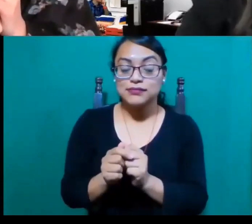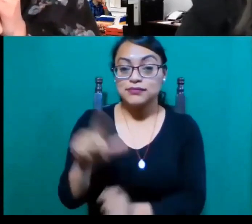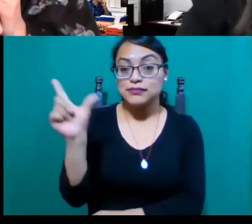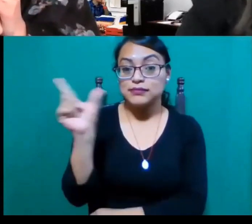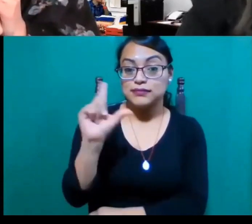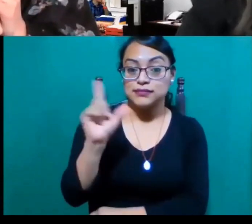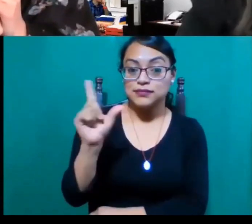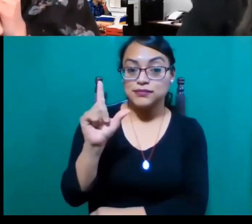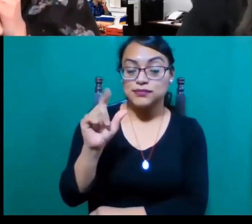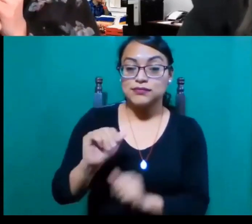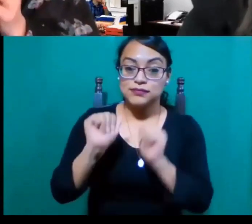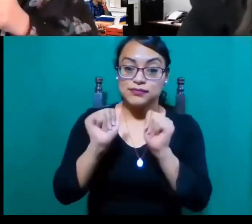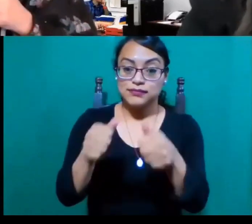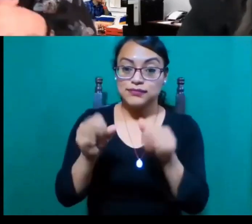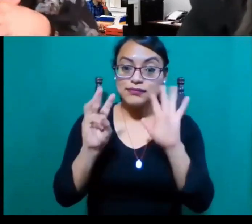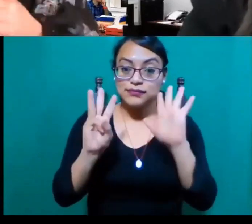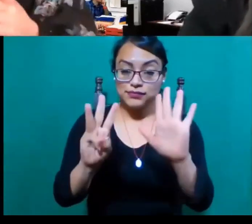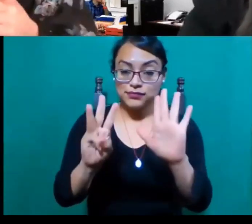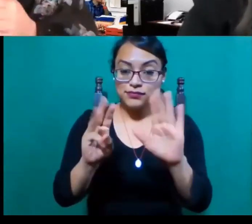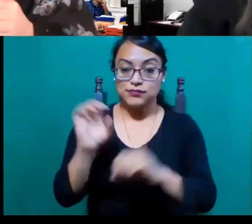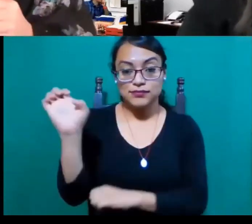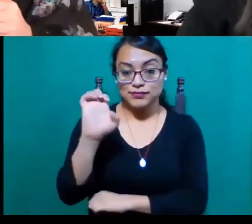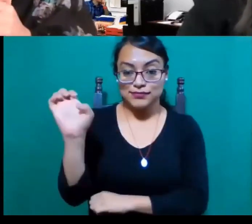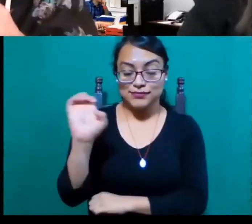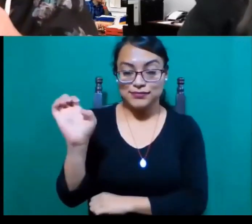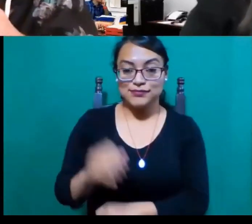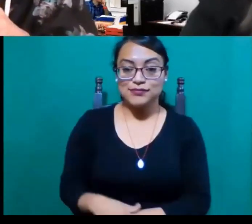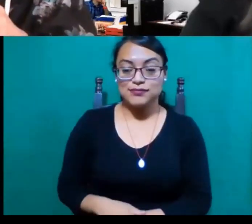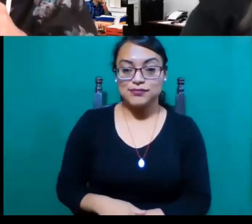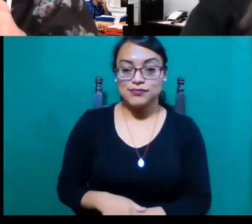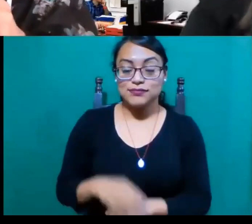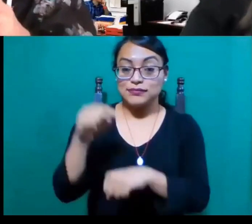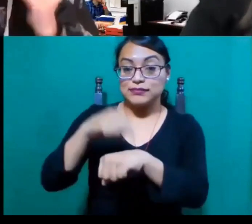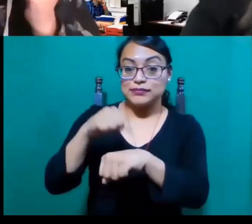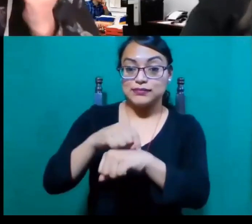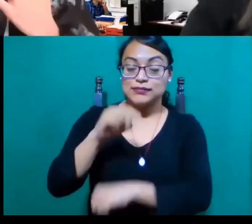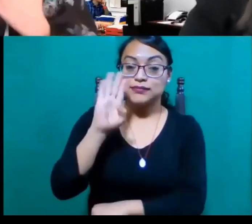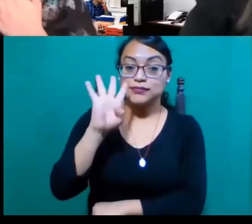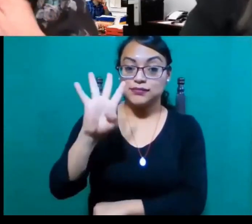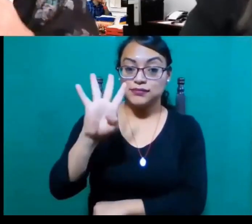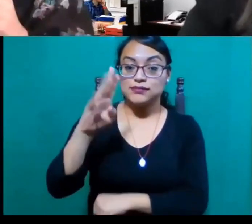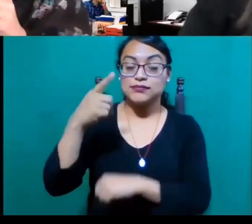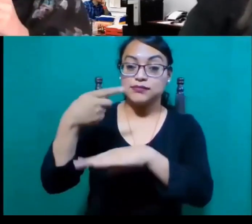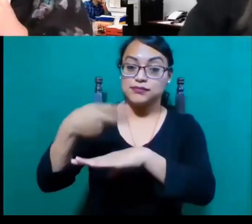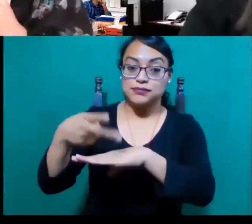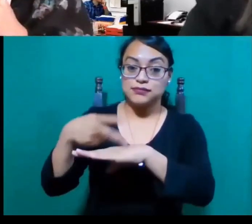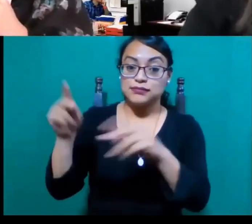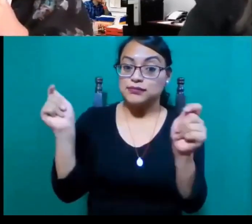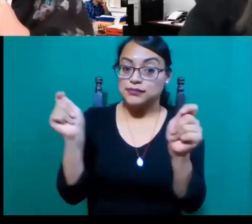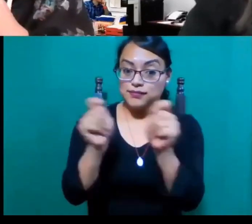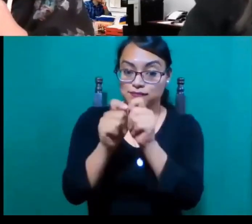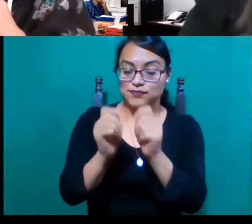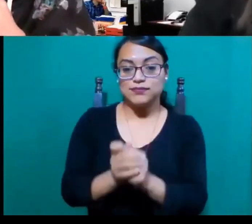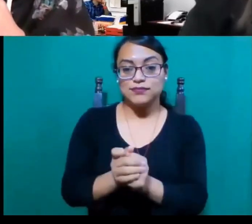lunes 28 de enero a las 4 de la tarde.